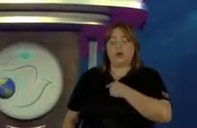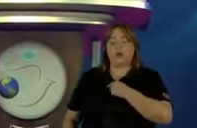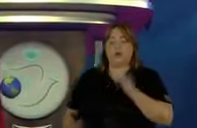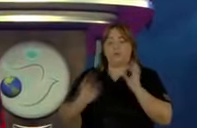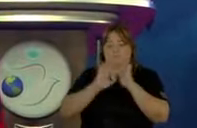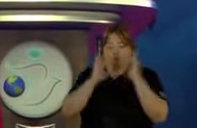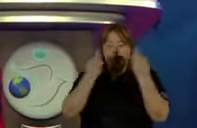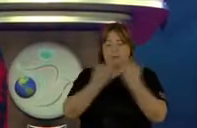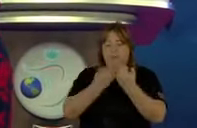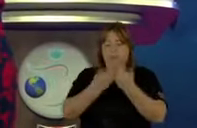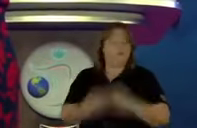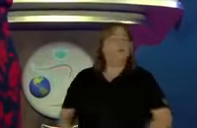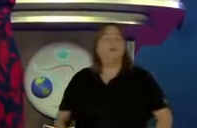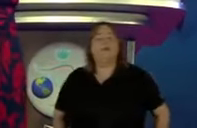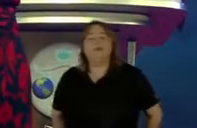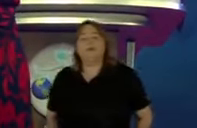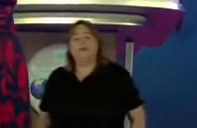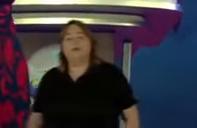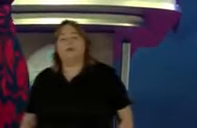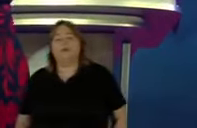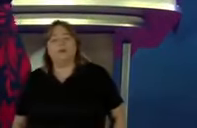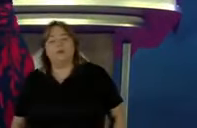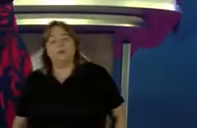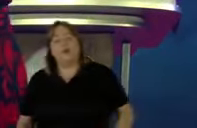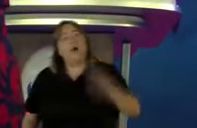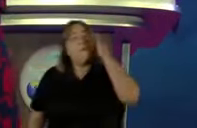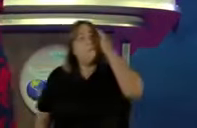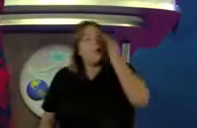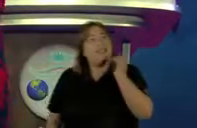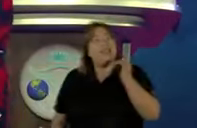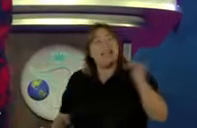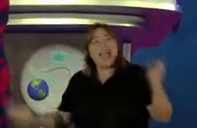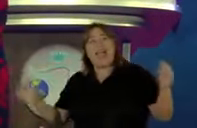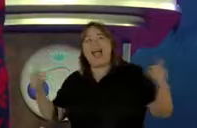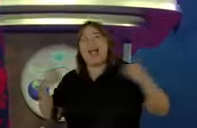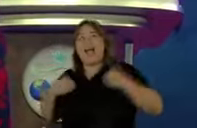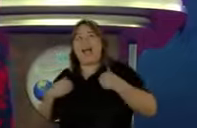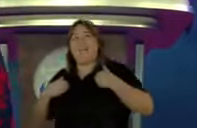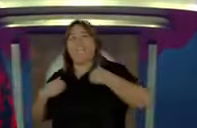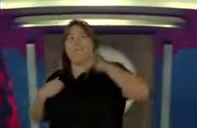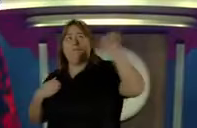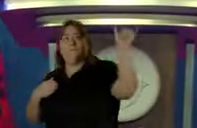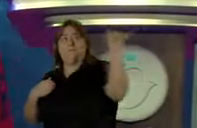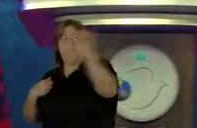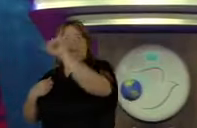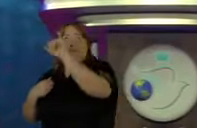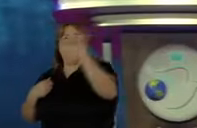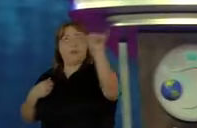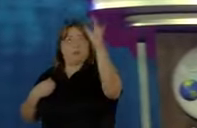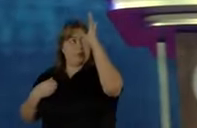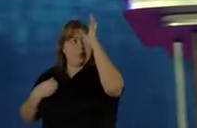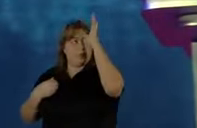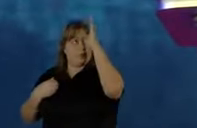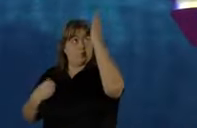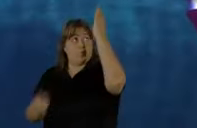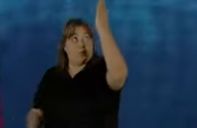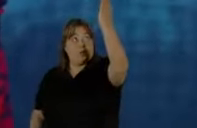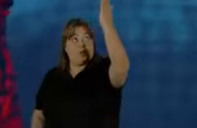Somos familia. Respondemos a un mismo Padre, aleluya. Porque de tal manera amó Dios al mundo.